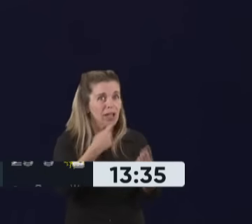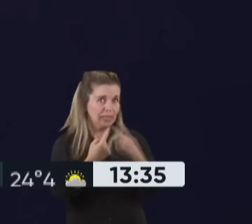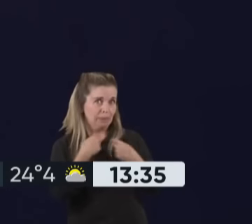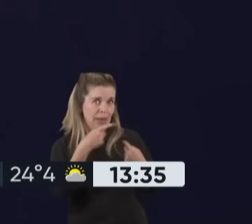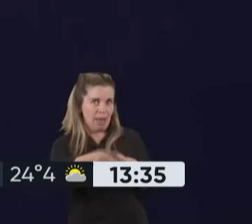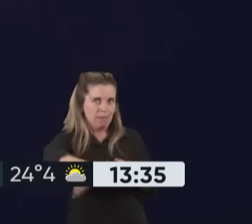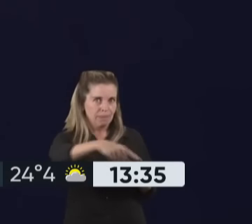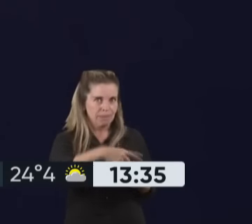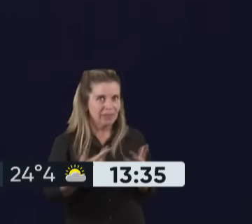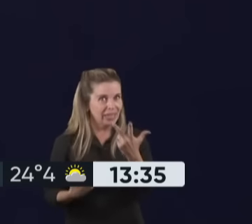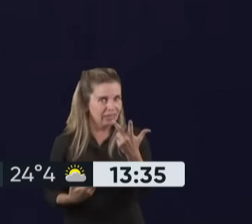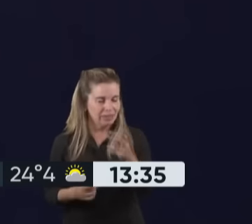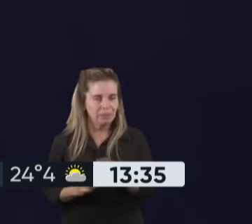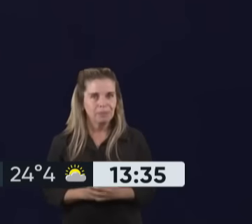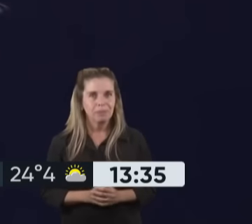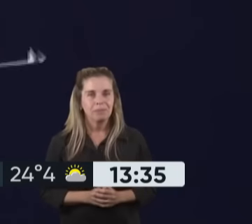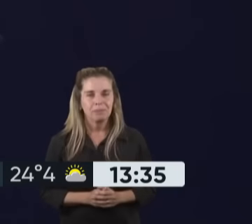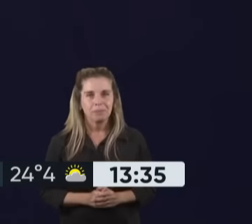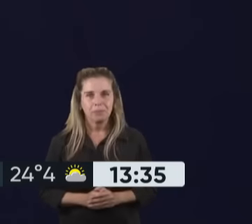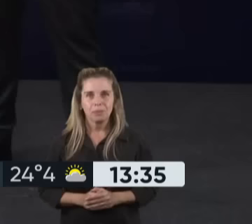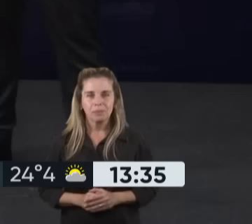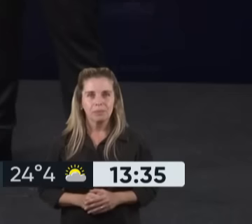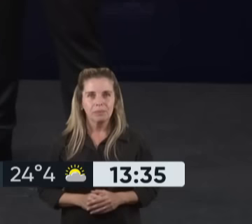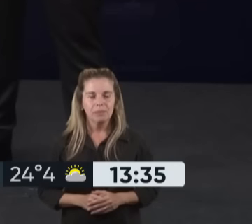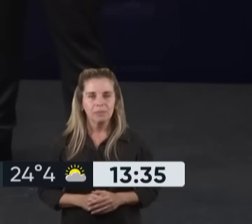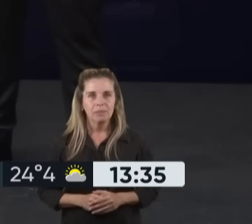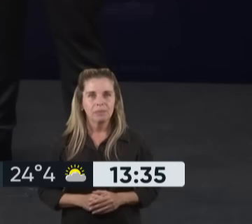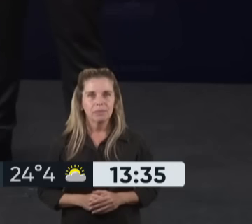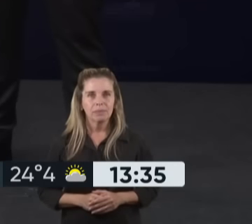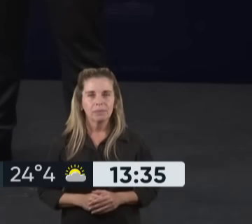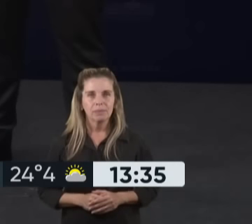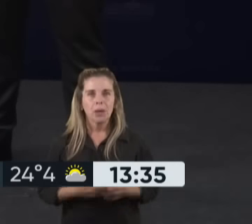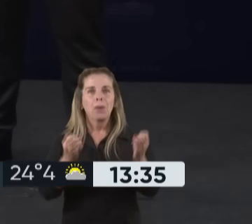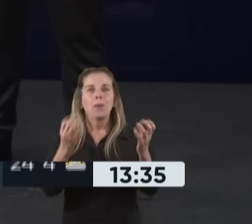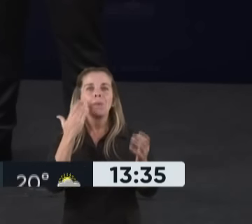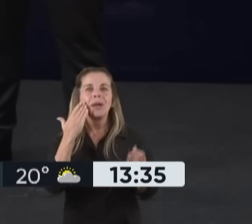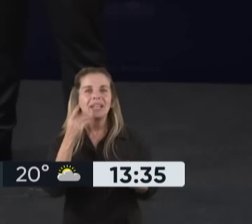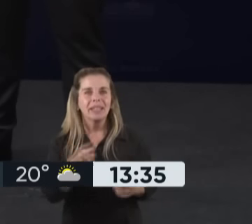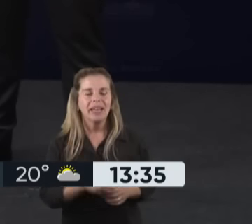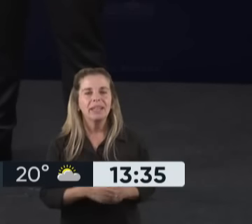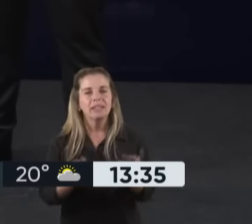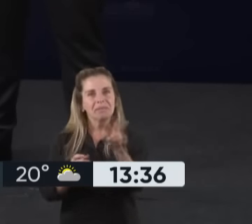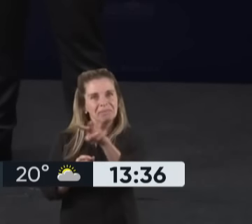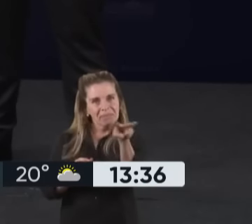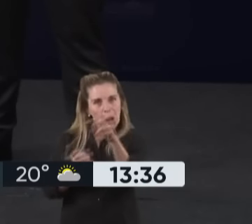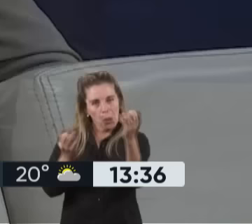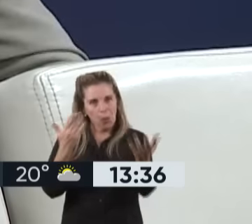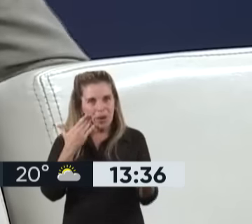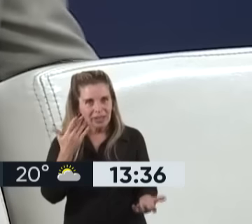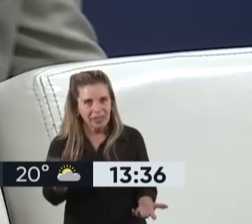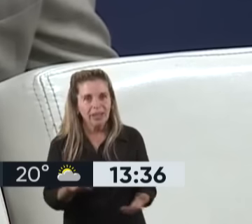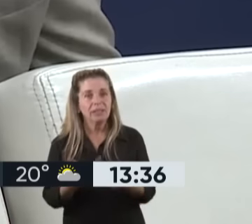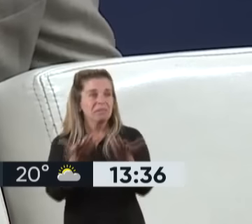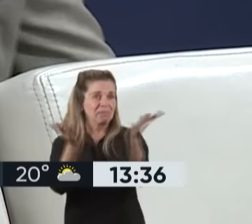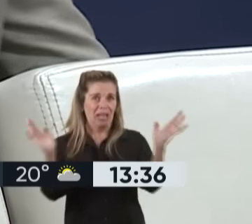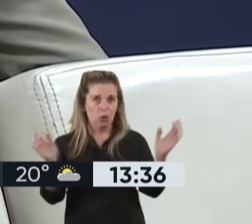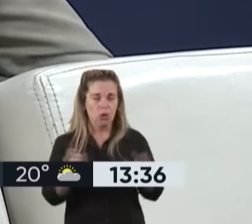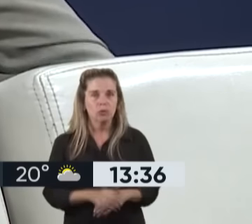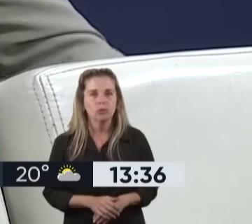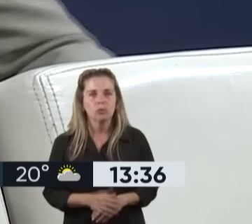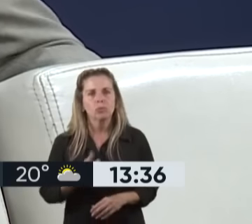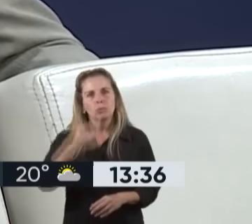abiertas para sus preguntas. Buenas tardes, jefe de gabinete, ministra, funcionarios.